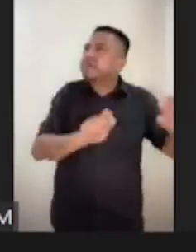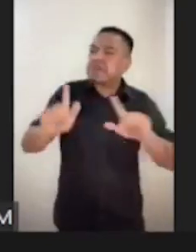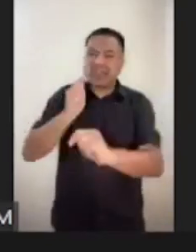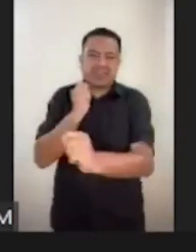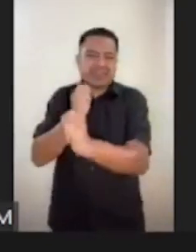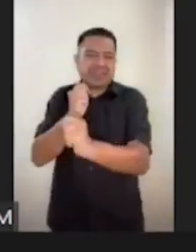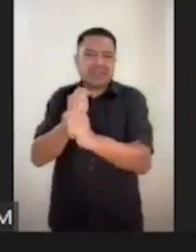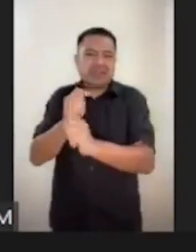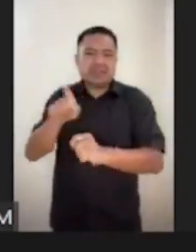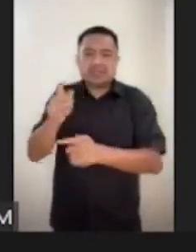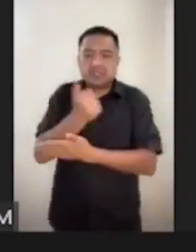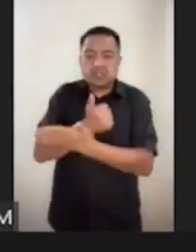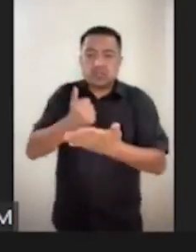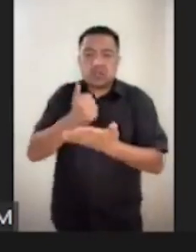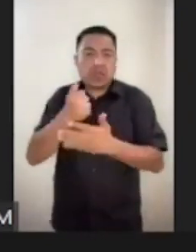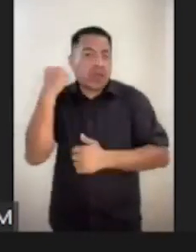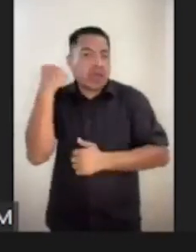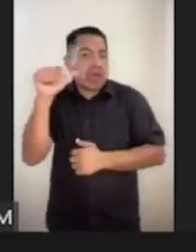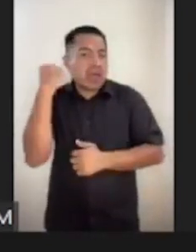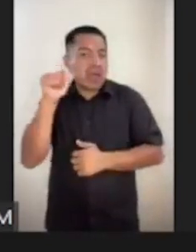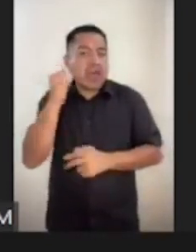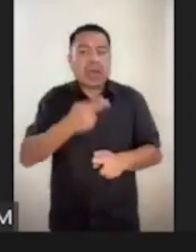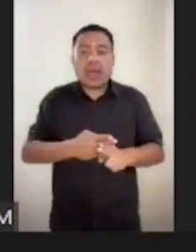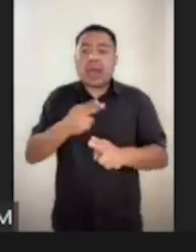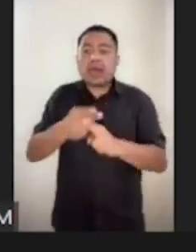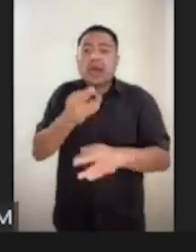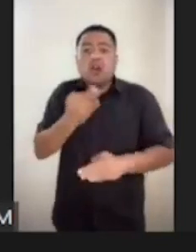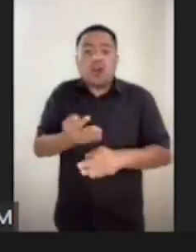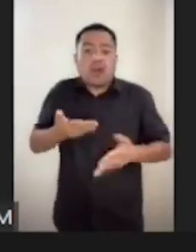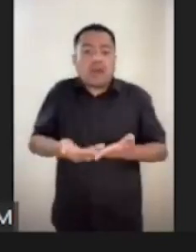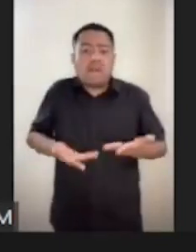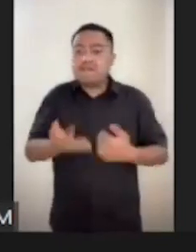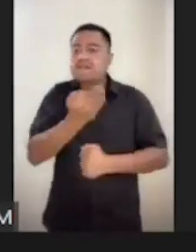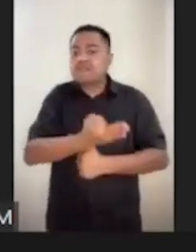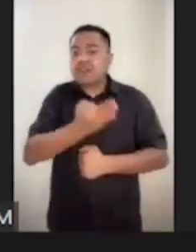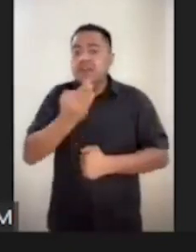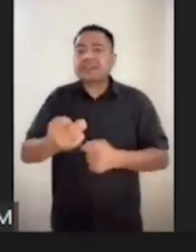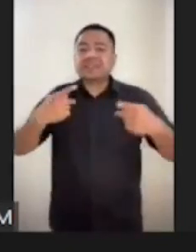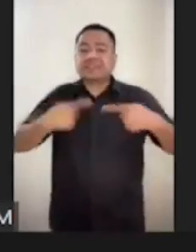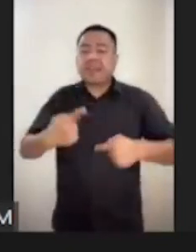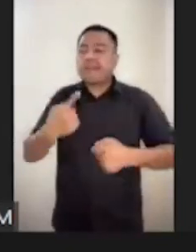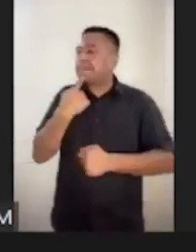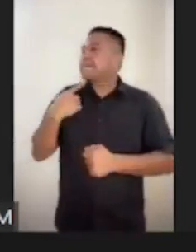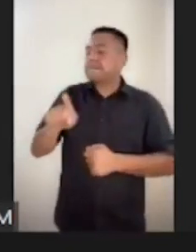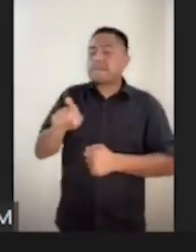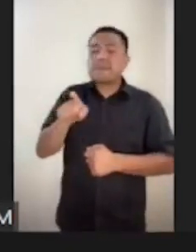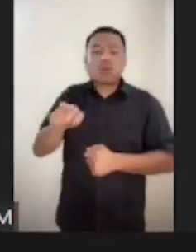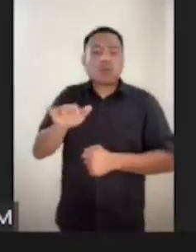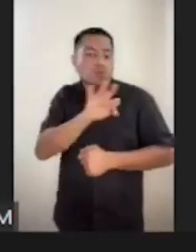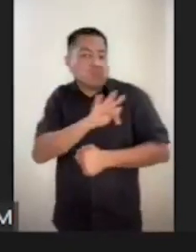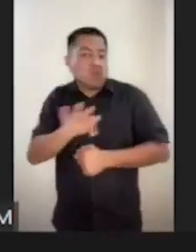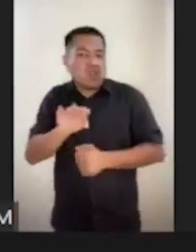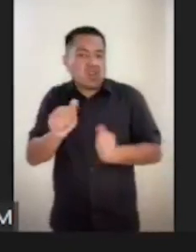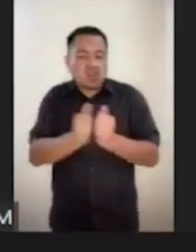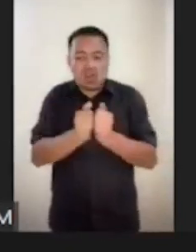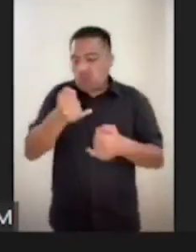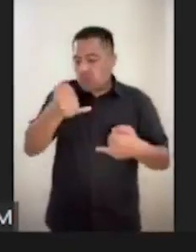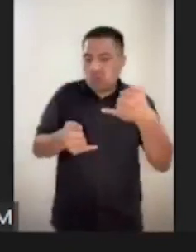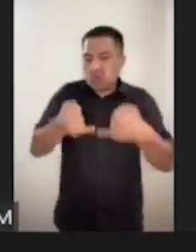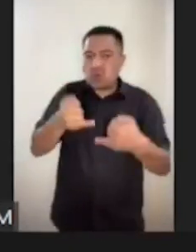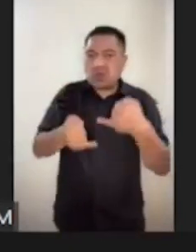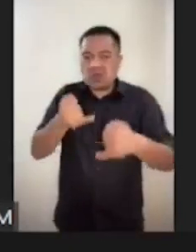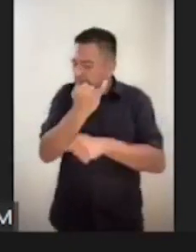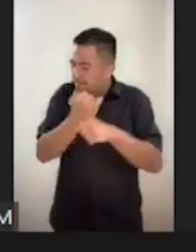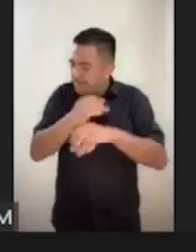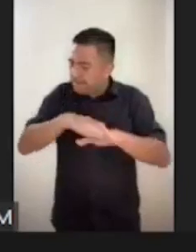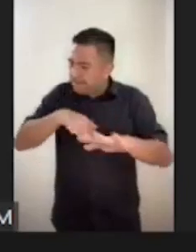ciudad de Acapulco Guerrero hasta la fecha señalada por el denunciante, lo que implica la imposibilidad fáctica y jurídica de analizar